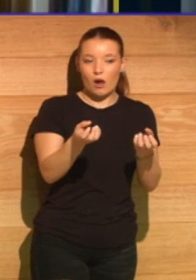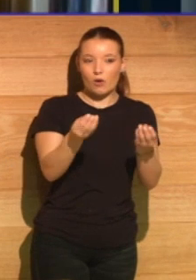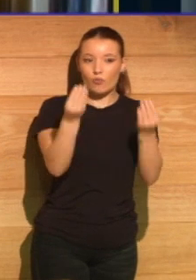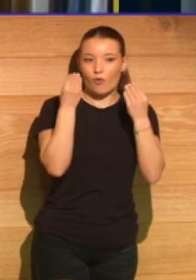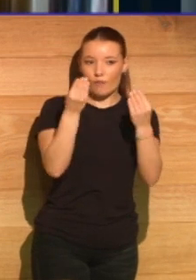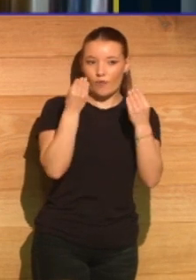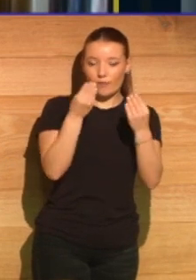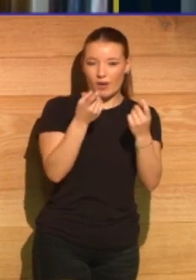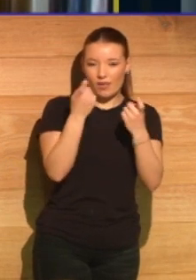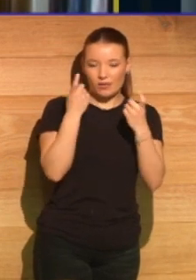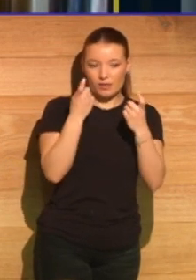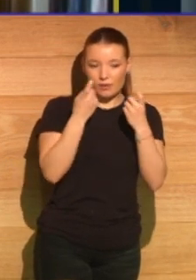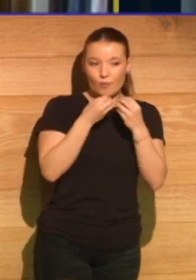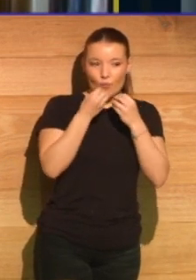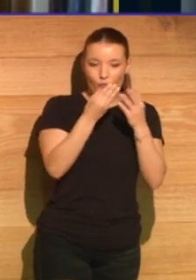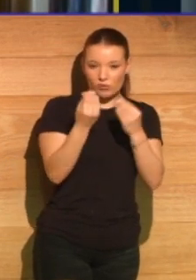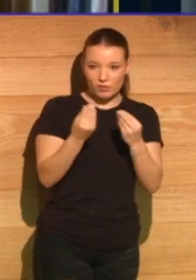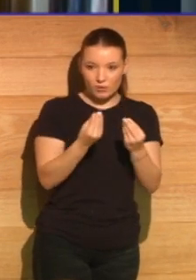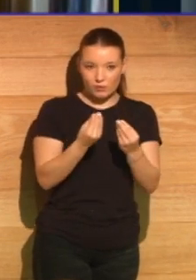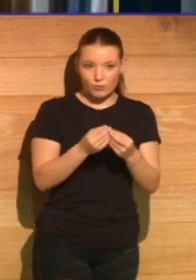podemos hacer y todo lo que podemos ser.